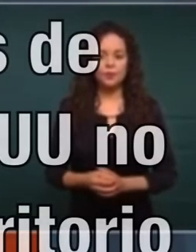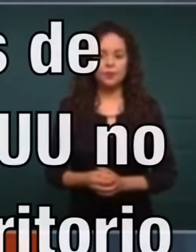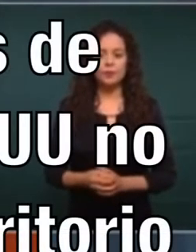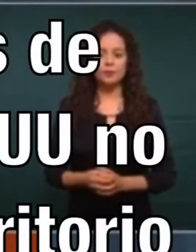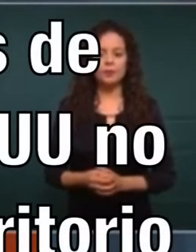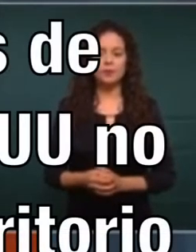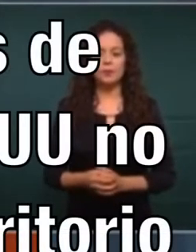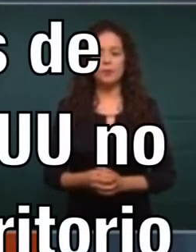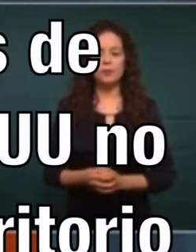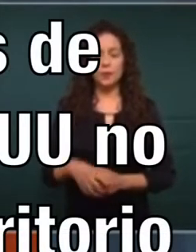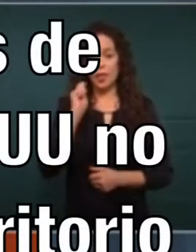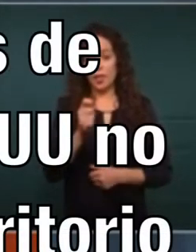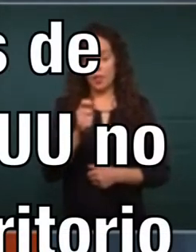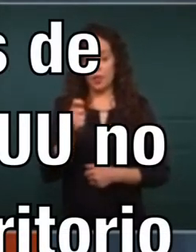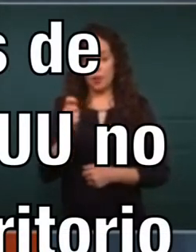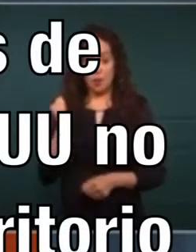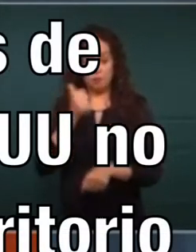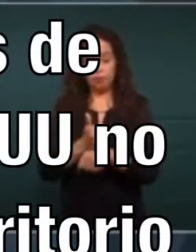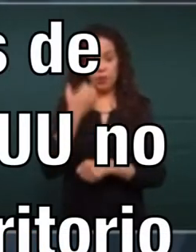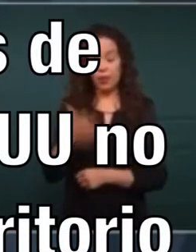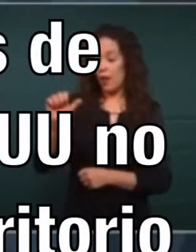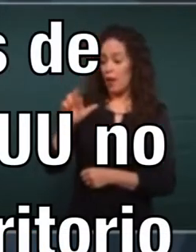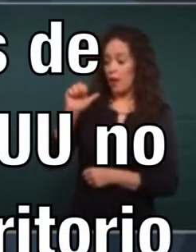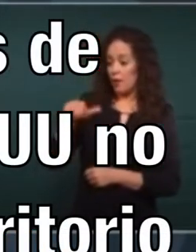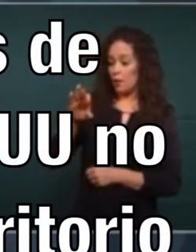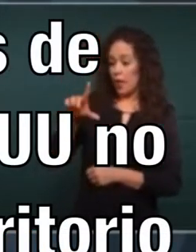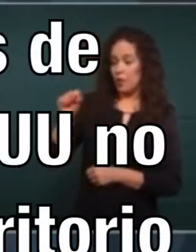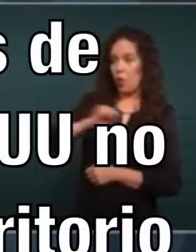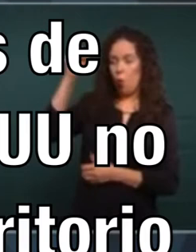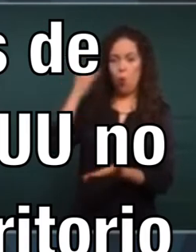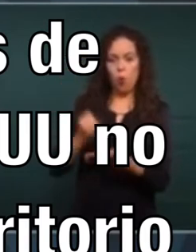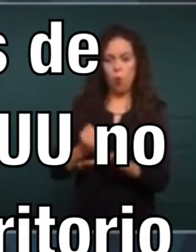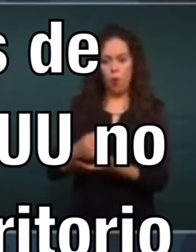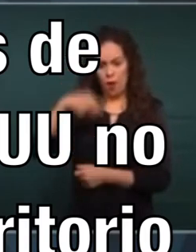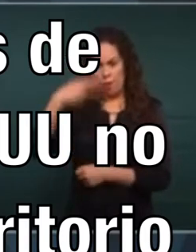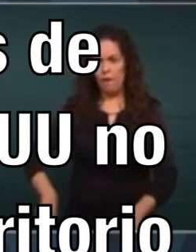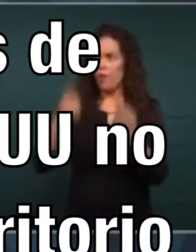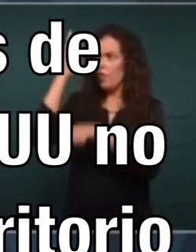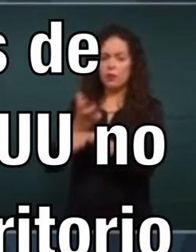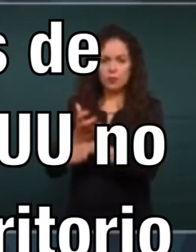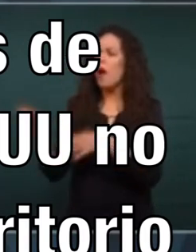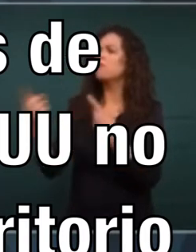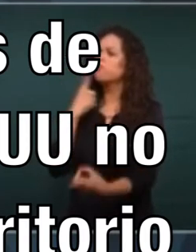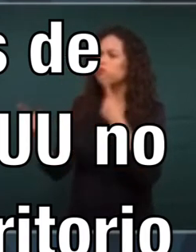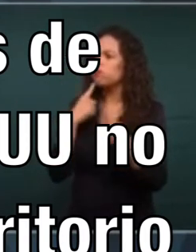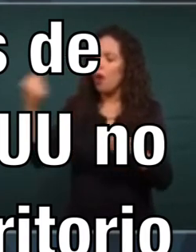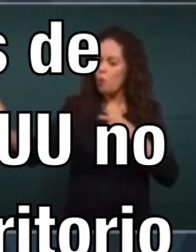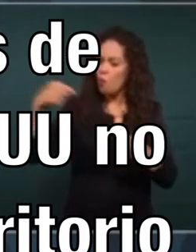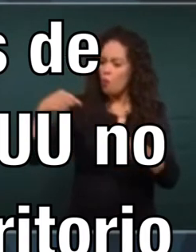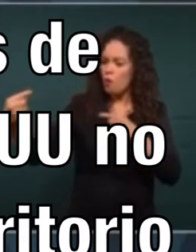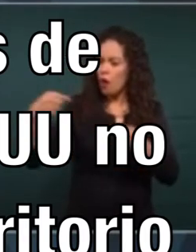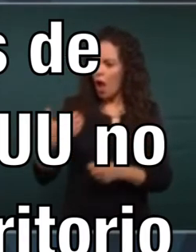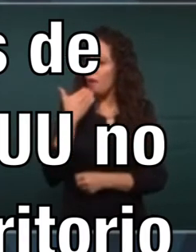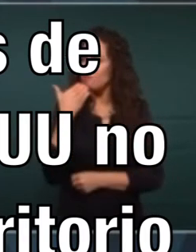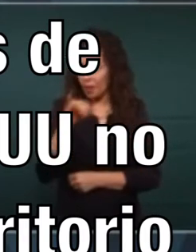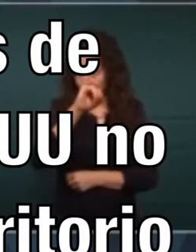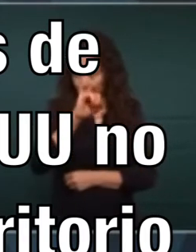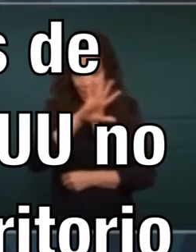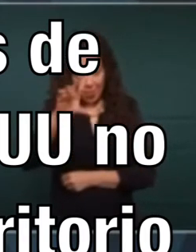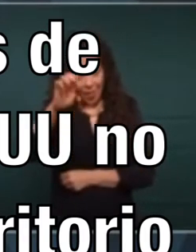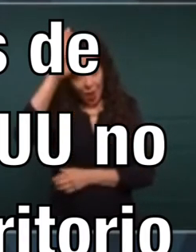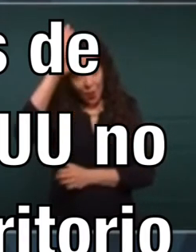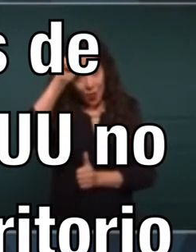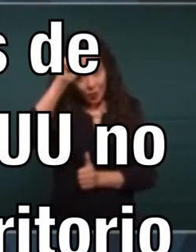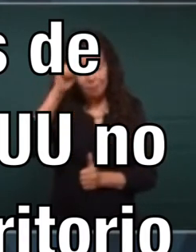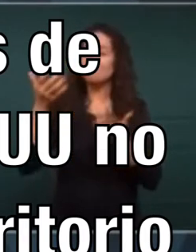intención de establecer aranceles a mercancías que se producen en México y se venden en Estados Unidos. ¿Y cómo se llegó a un acuerdo? ¿Cómo se optó por la negociación en vez de